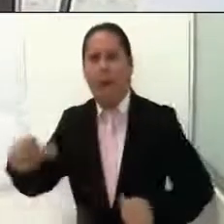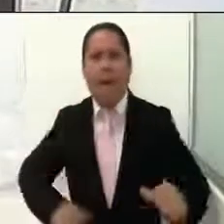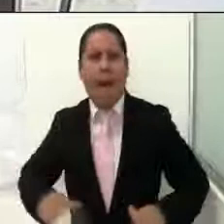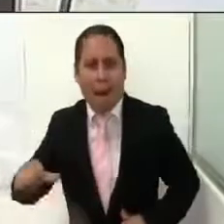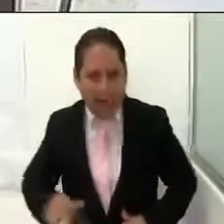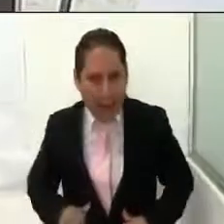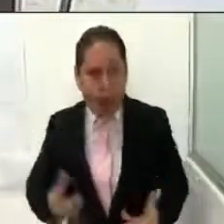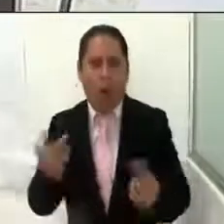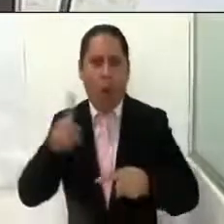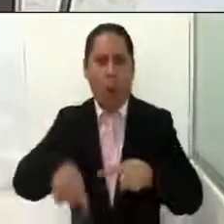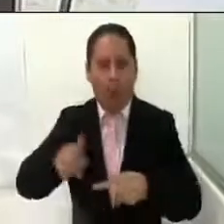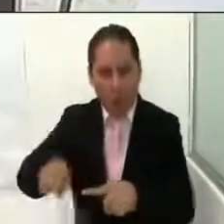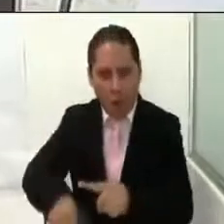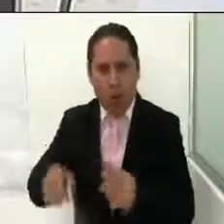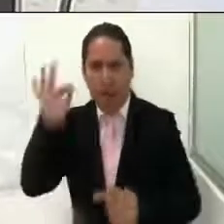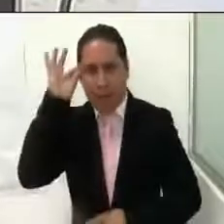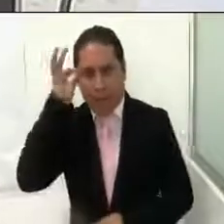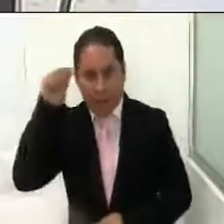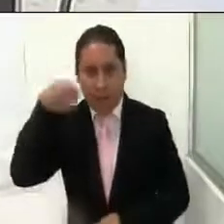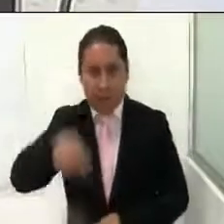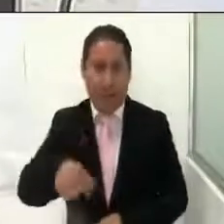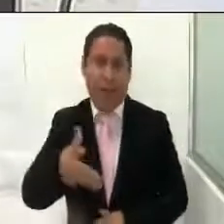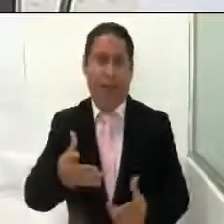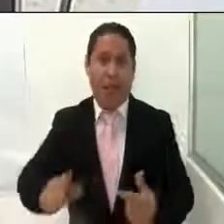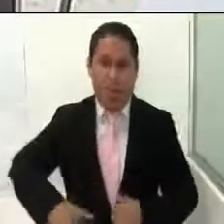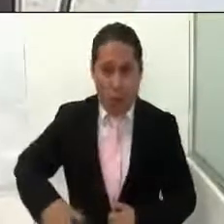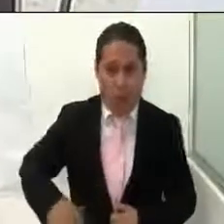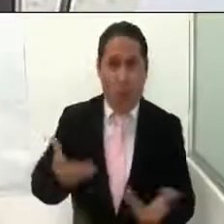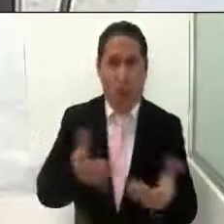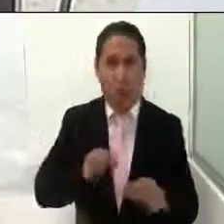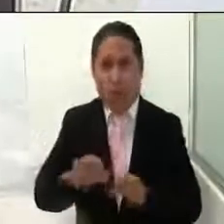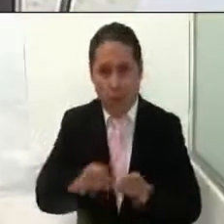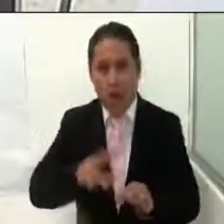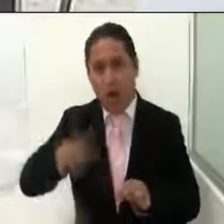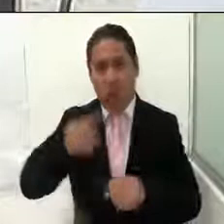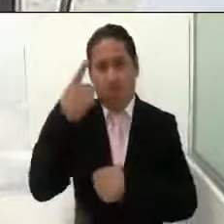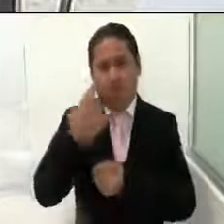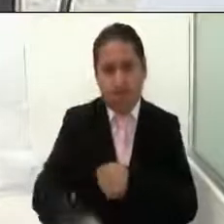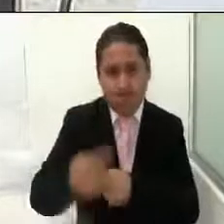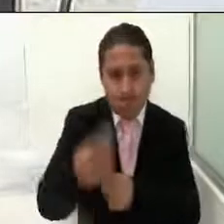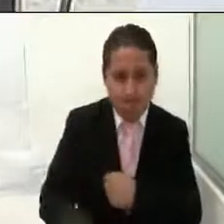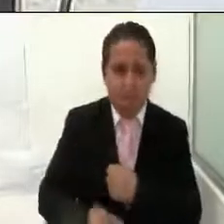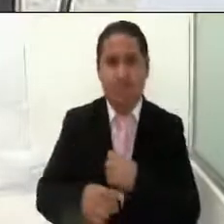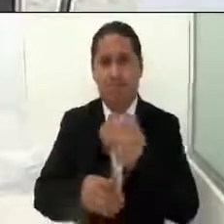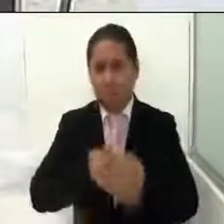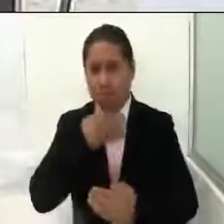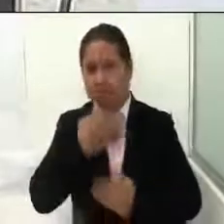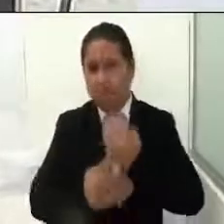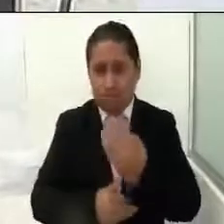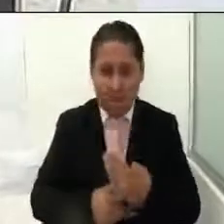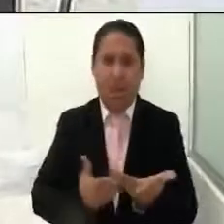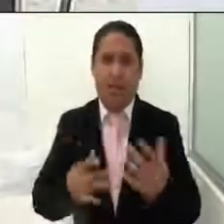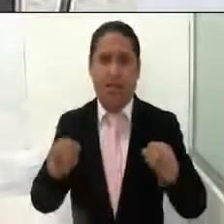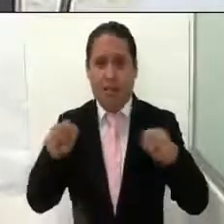en el servicio público que de manera considerable perjudican la buena marcha de las instituciones públicas